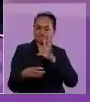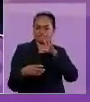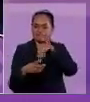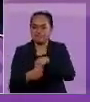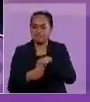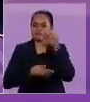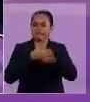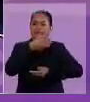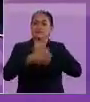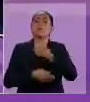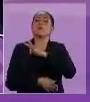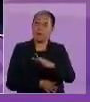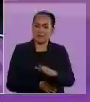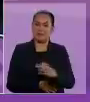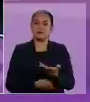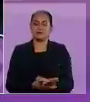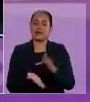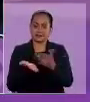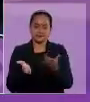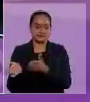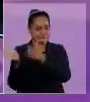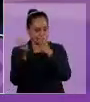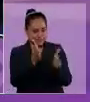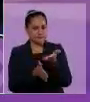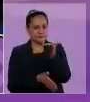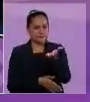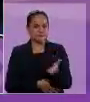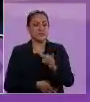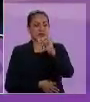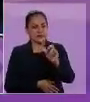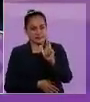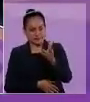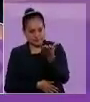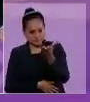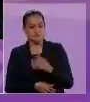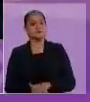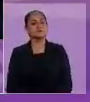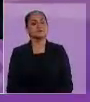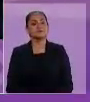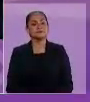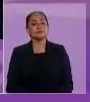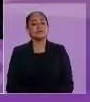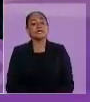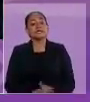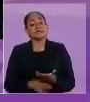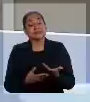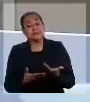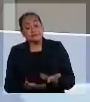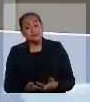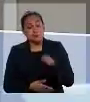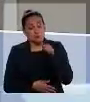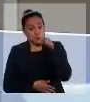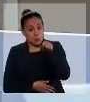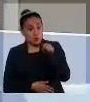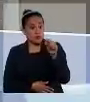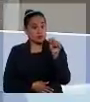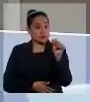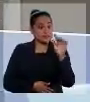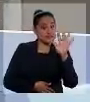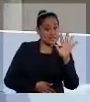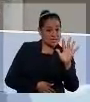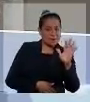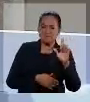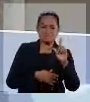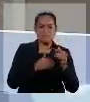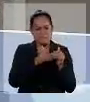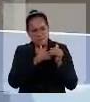Gracias, candidato Anaya. Candidato Rodríguez Calderón, la misma pregunta. Crecer del 0.5 del PIB al 1.2 para igualarnos en